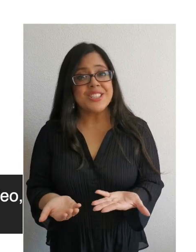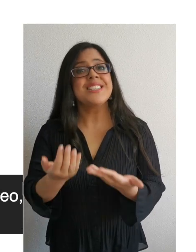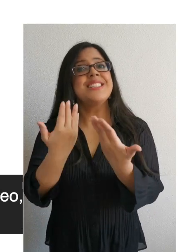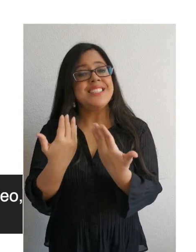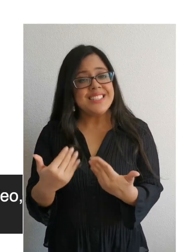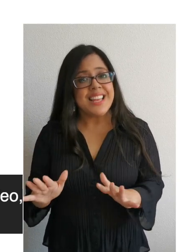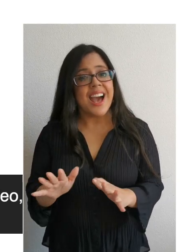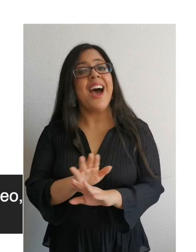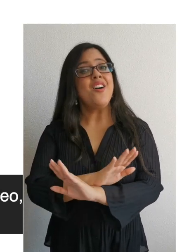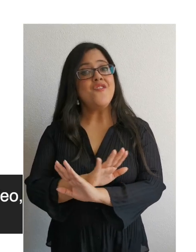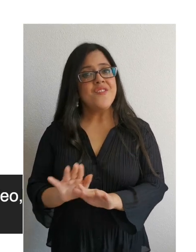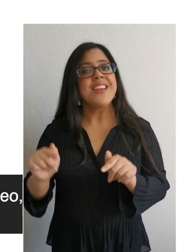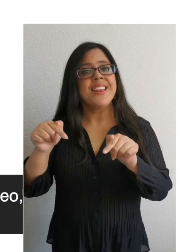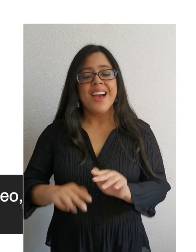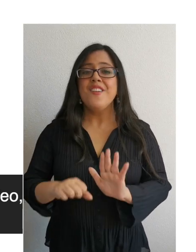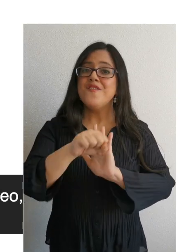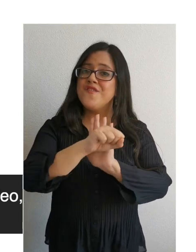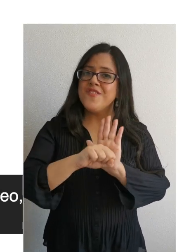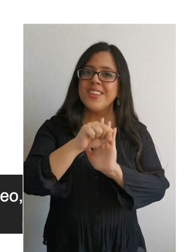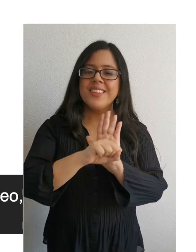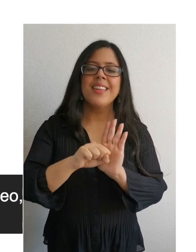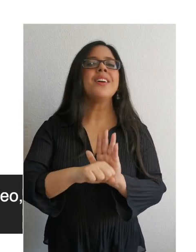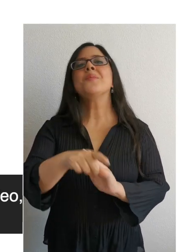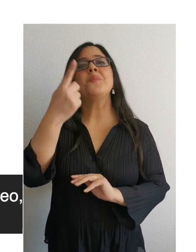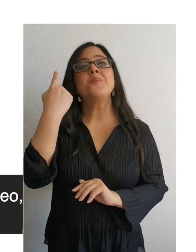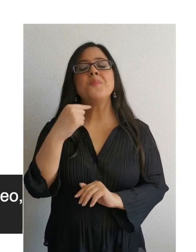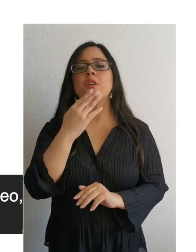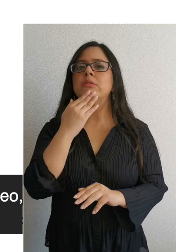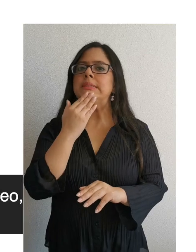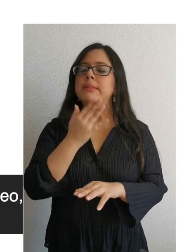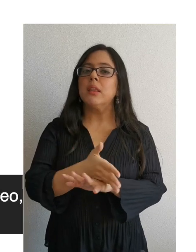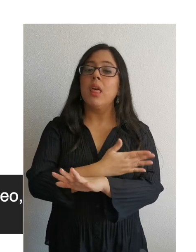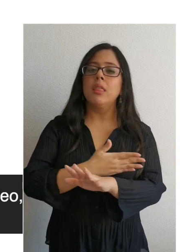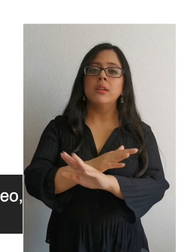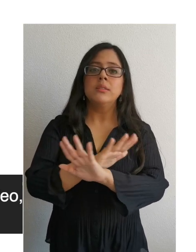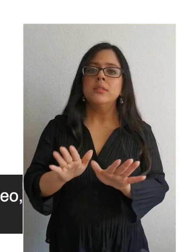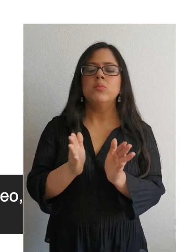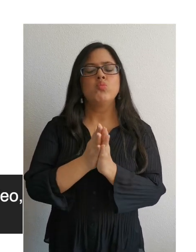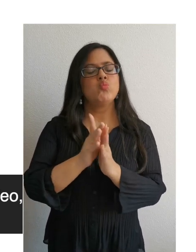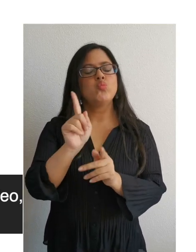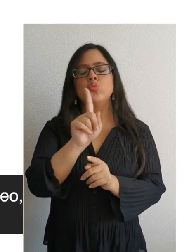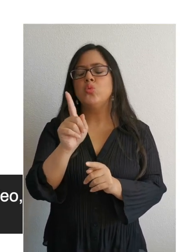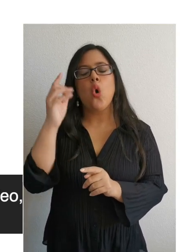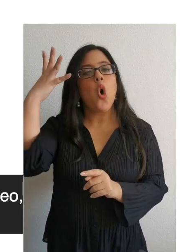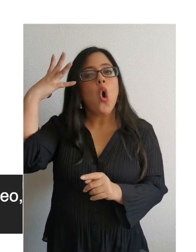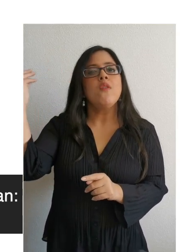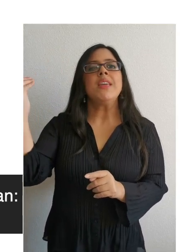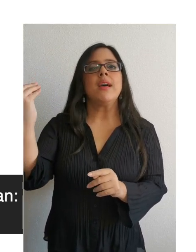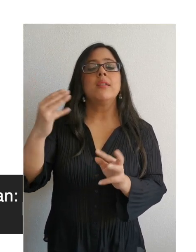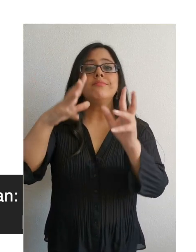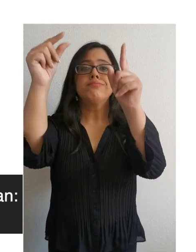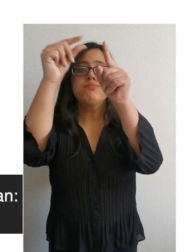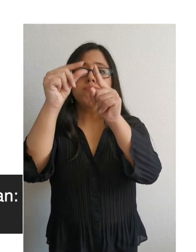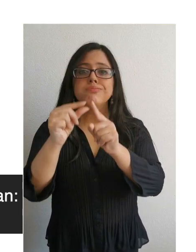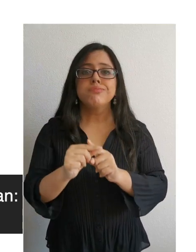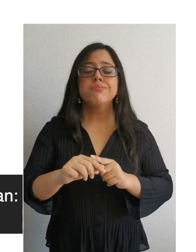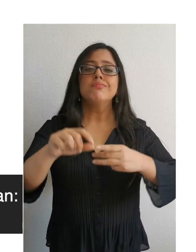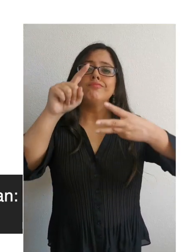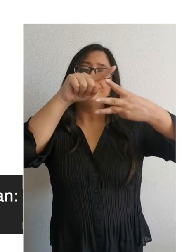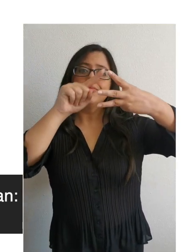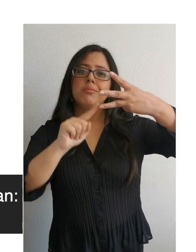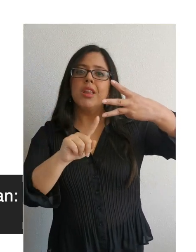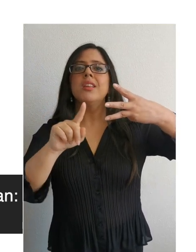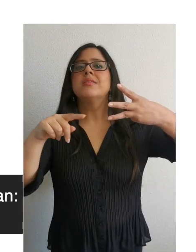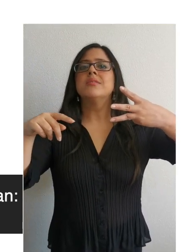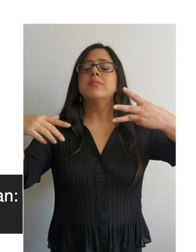Bueno, entonces ya hemos llegado al final de este video, pero antes de terminar no debes olvidar que la morfología